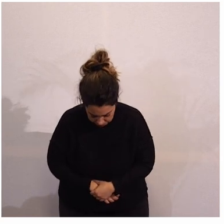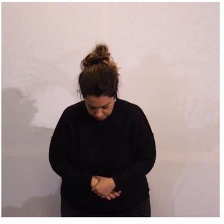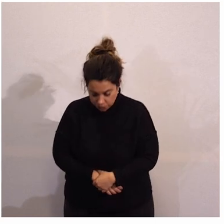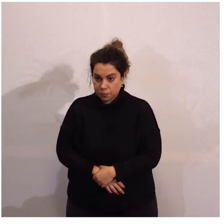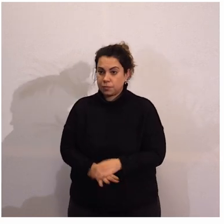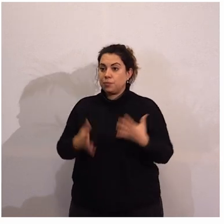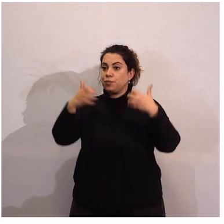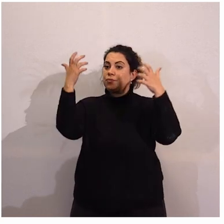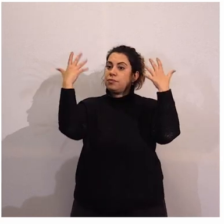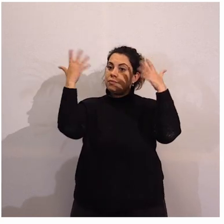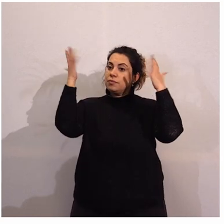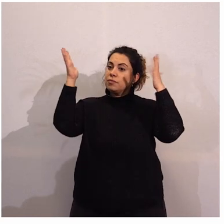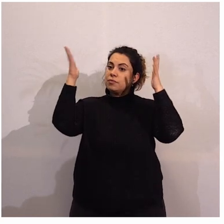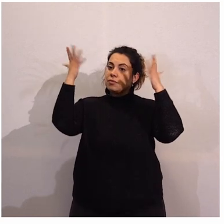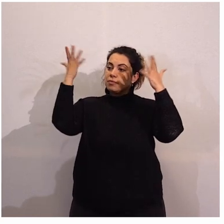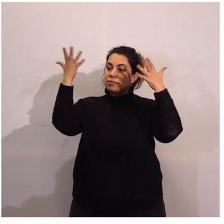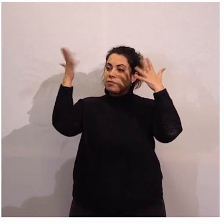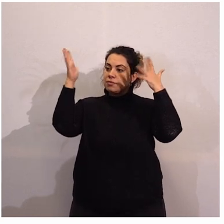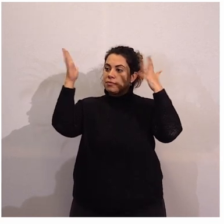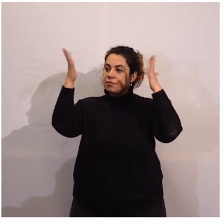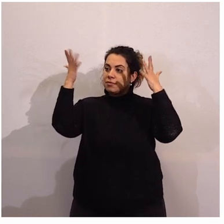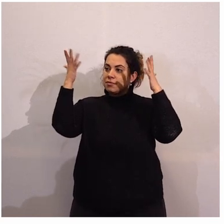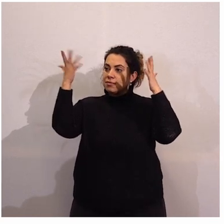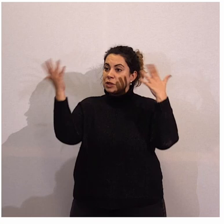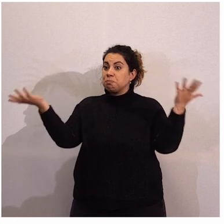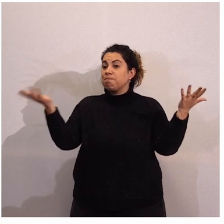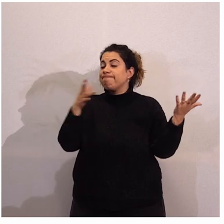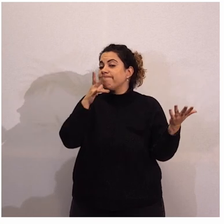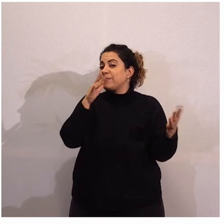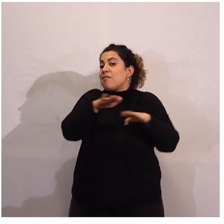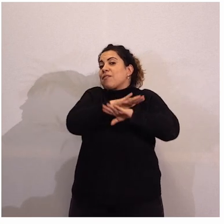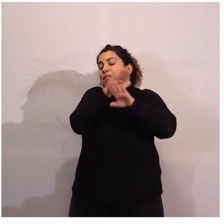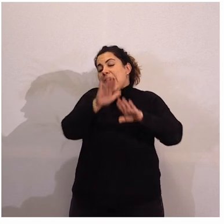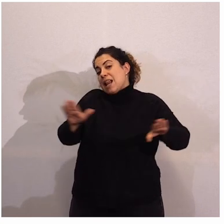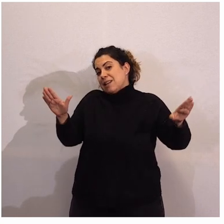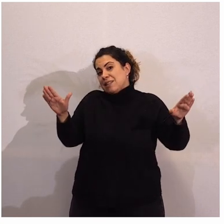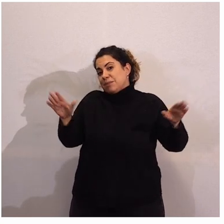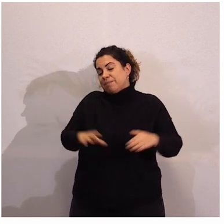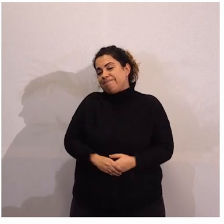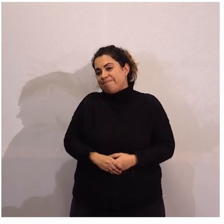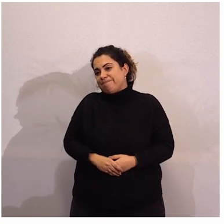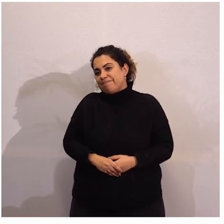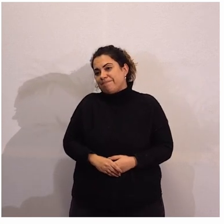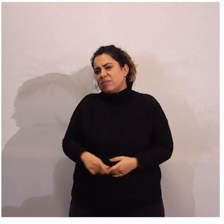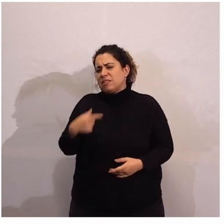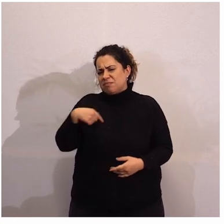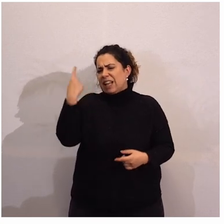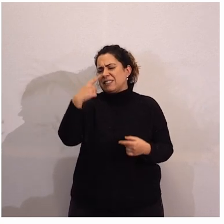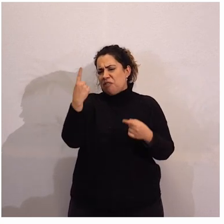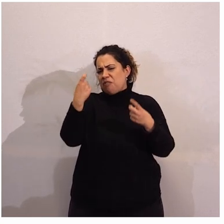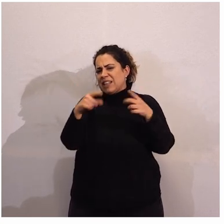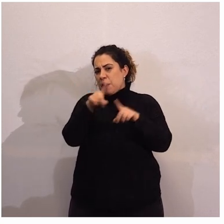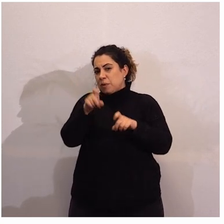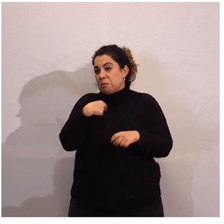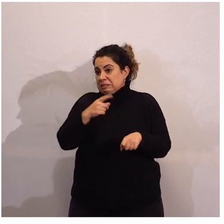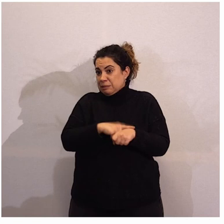Bueno, pues ahora ya hemos llegado al final. Sí que ha quedado muchas preguntas más, pero no